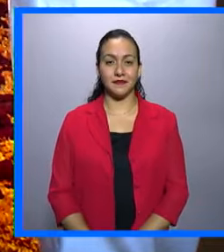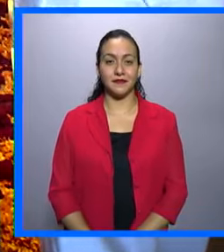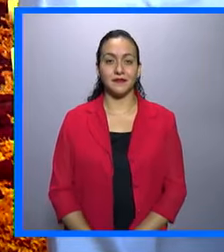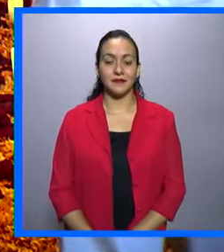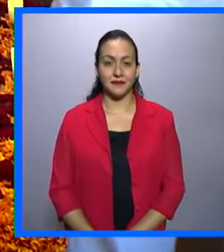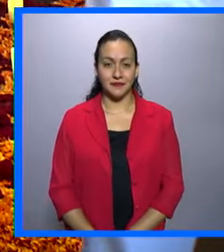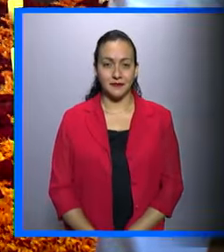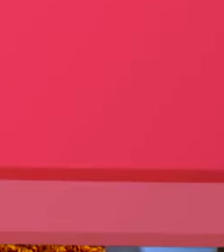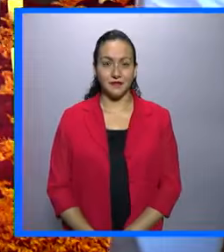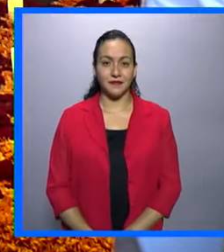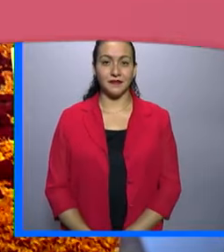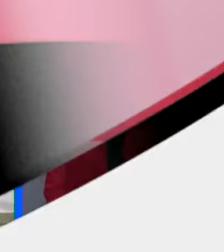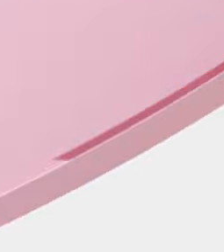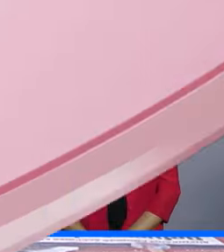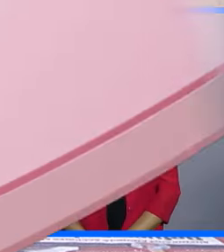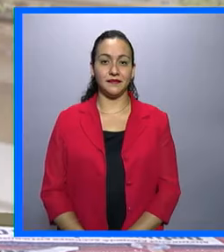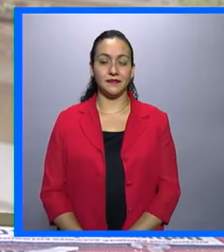Murillo.